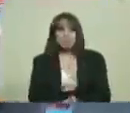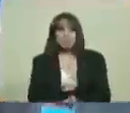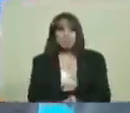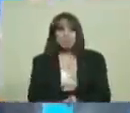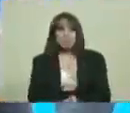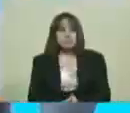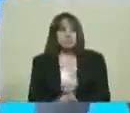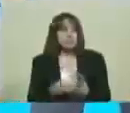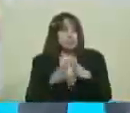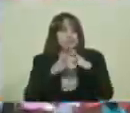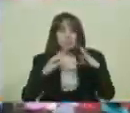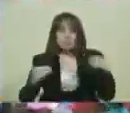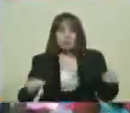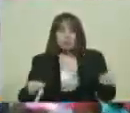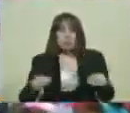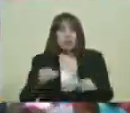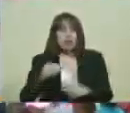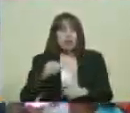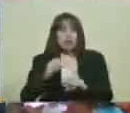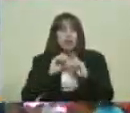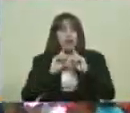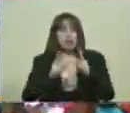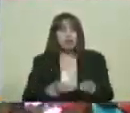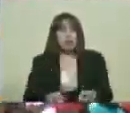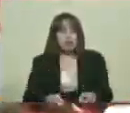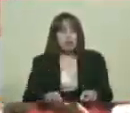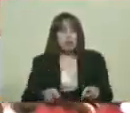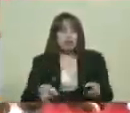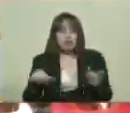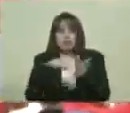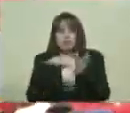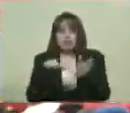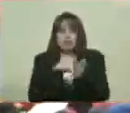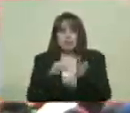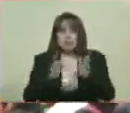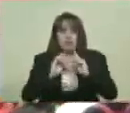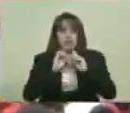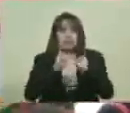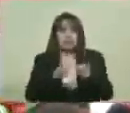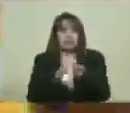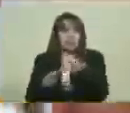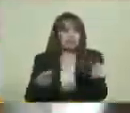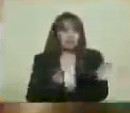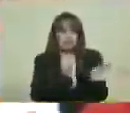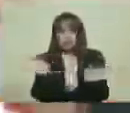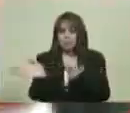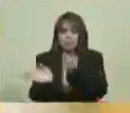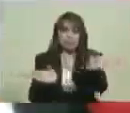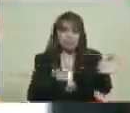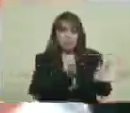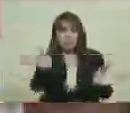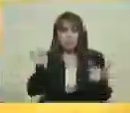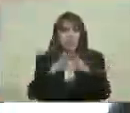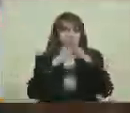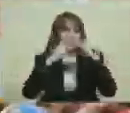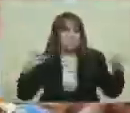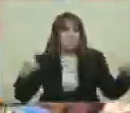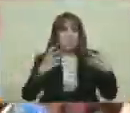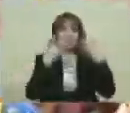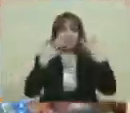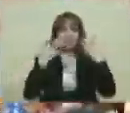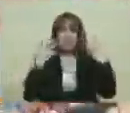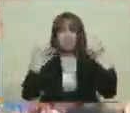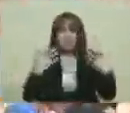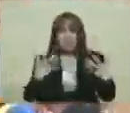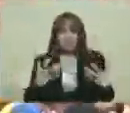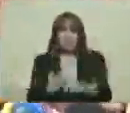y todas las avenidas aledañas a la avenida Bolívar, todas, grandes